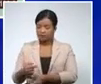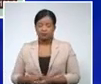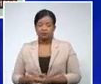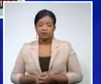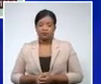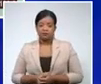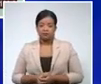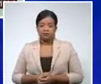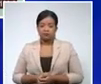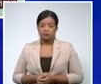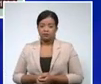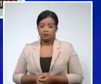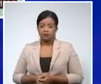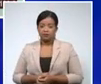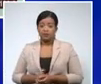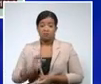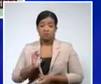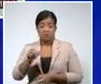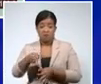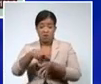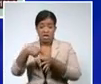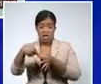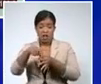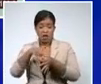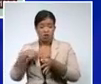del municipio, siempre lo mencionamos,